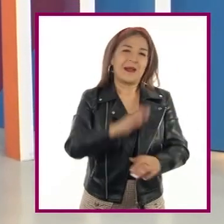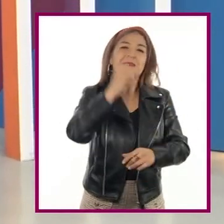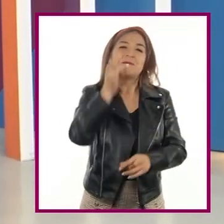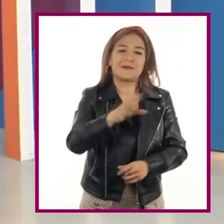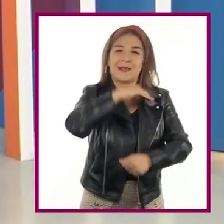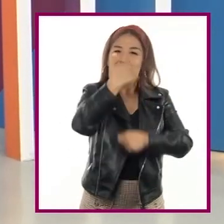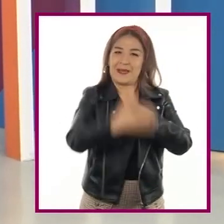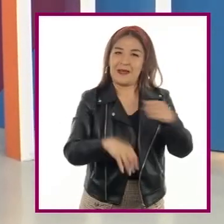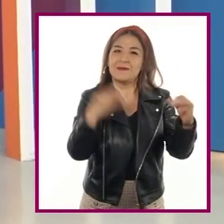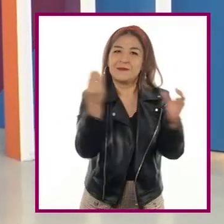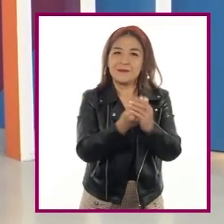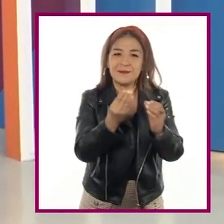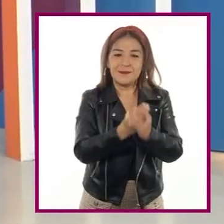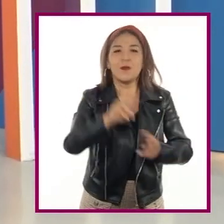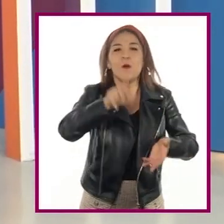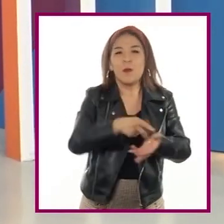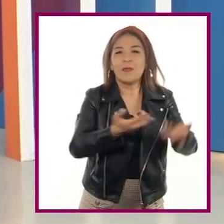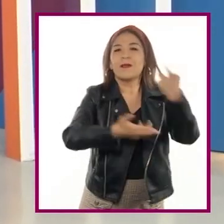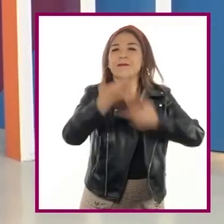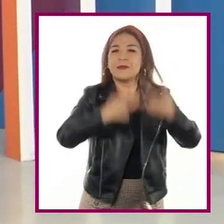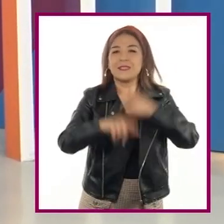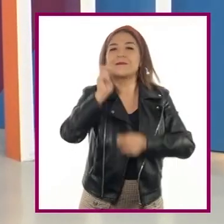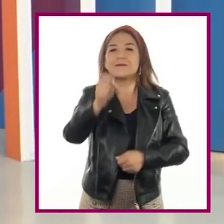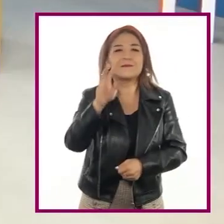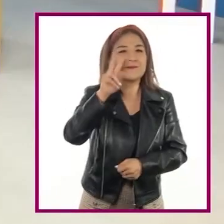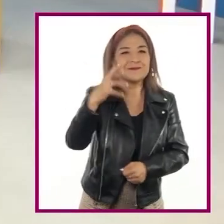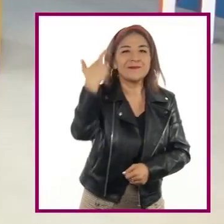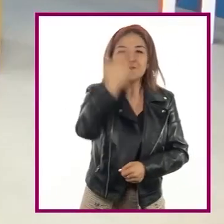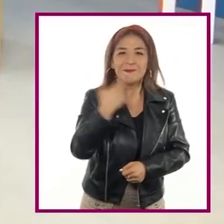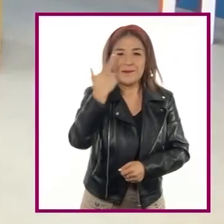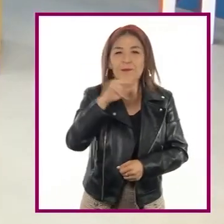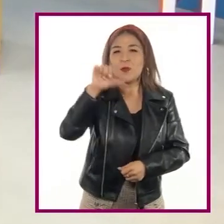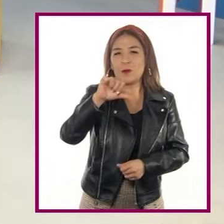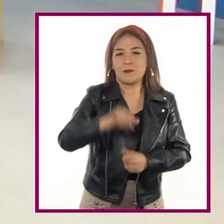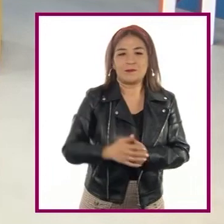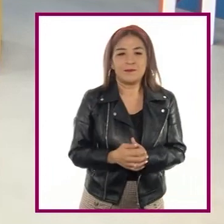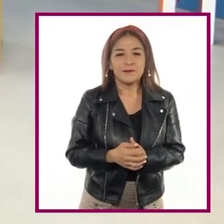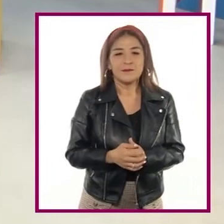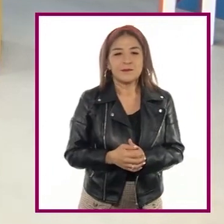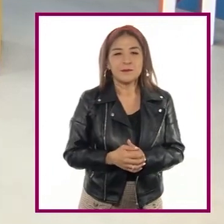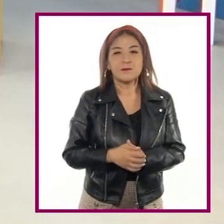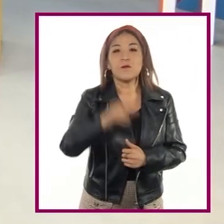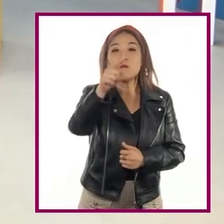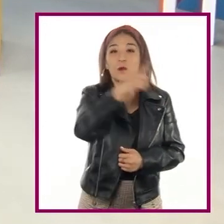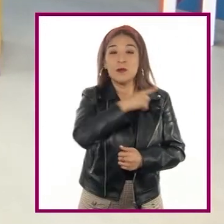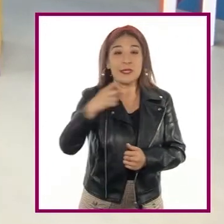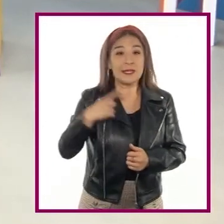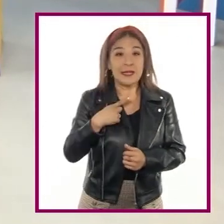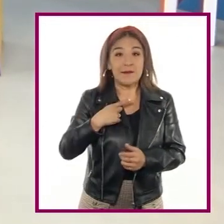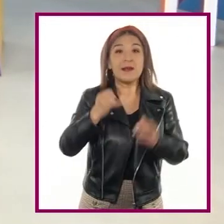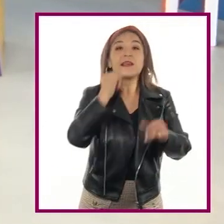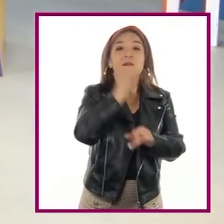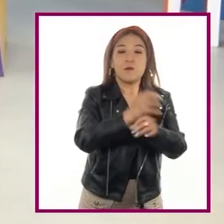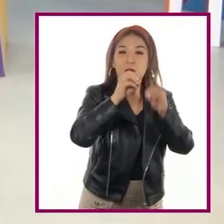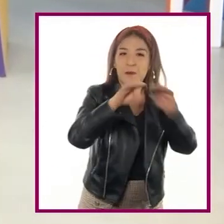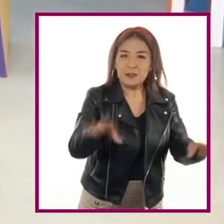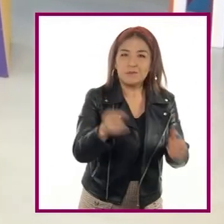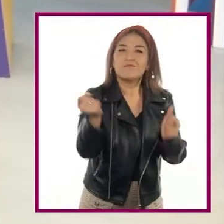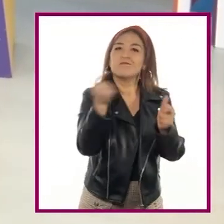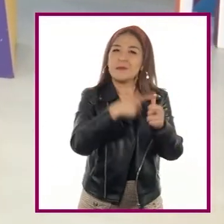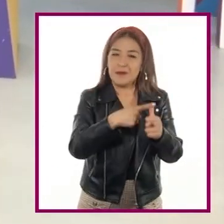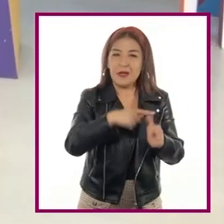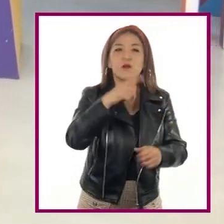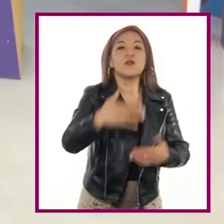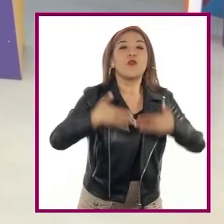sesión. Así que vamos a recapitular lo revisado. Para la toma de decisiones debemos informarnos en fuentes